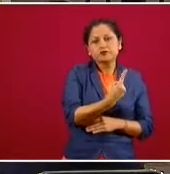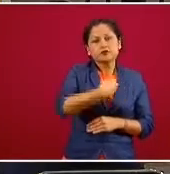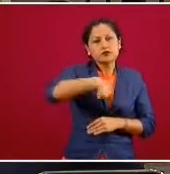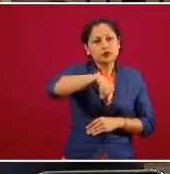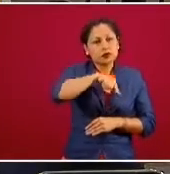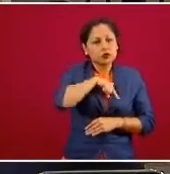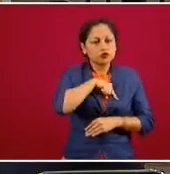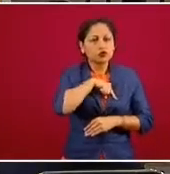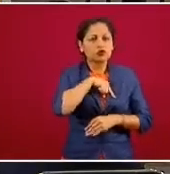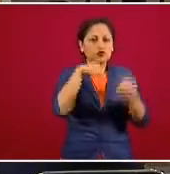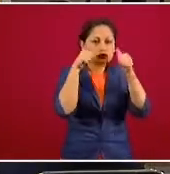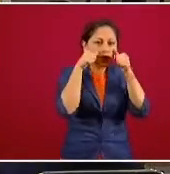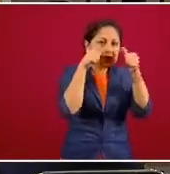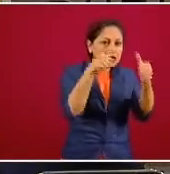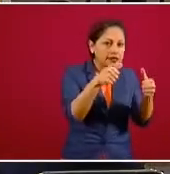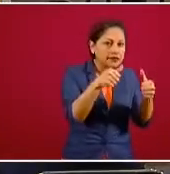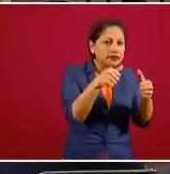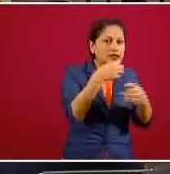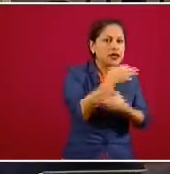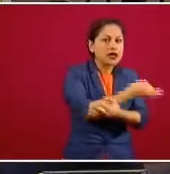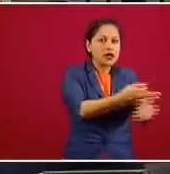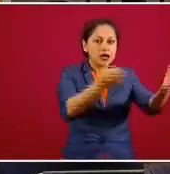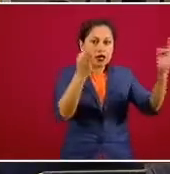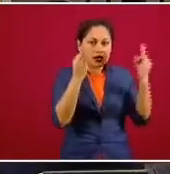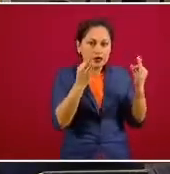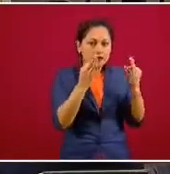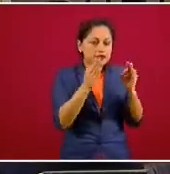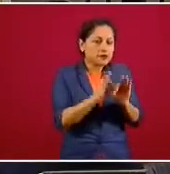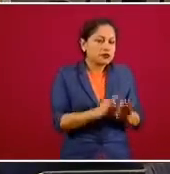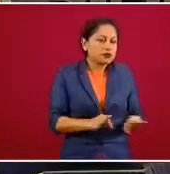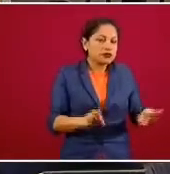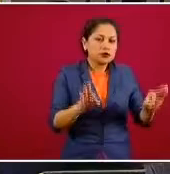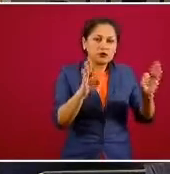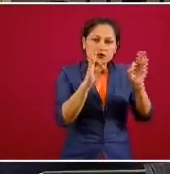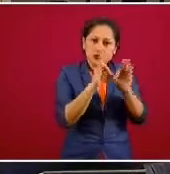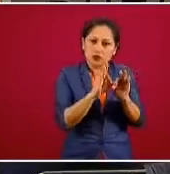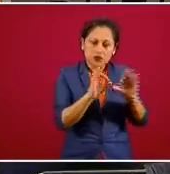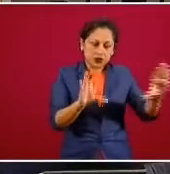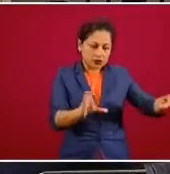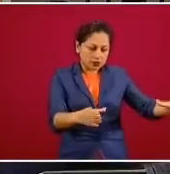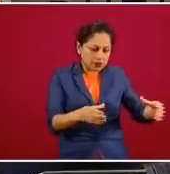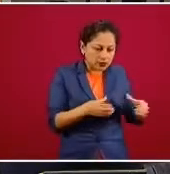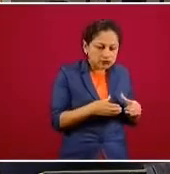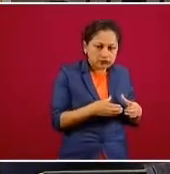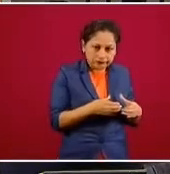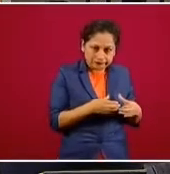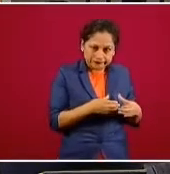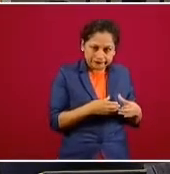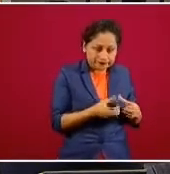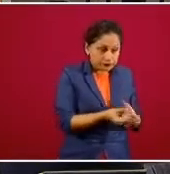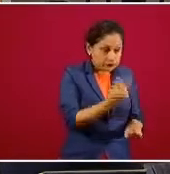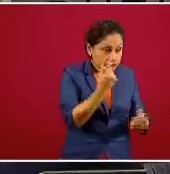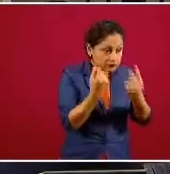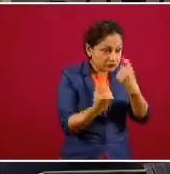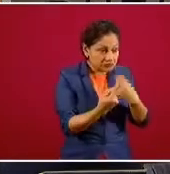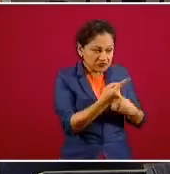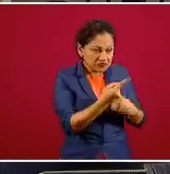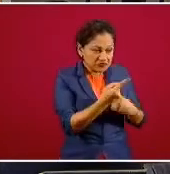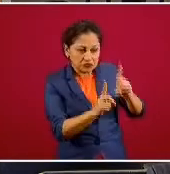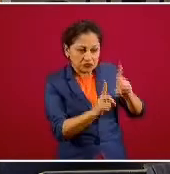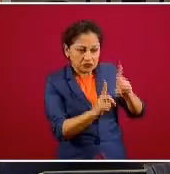de control más importante era la contención en torno a los casos